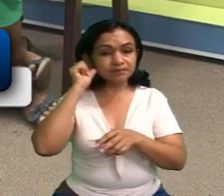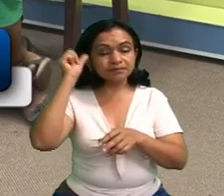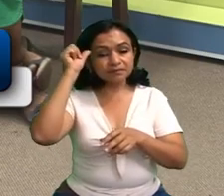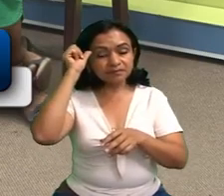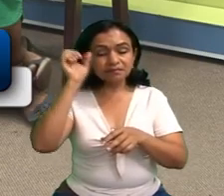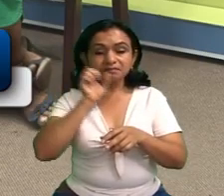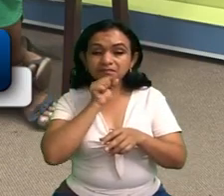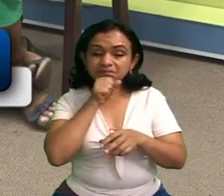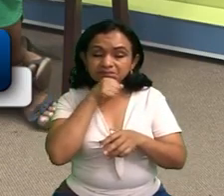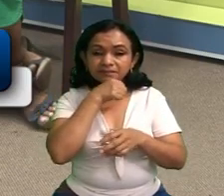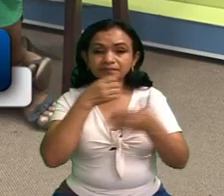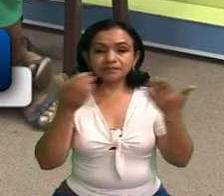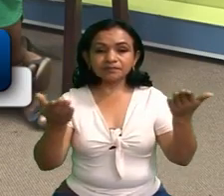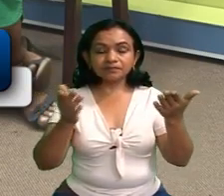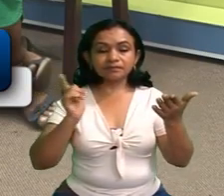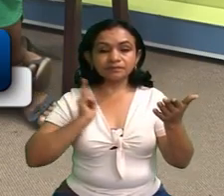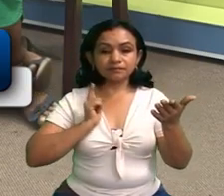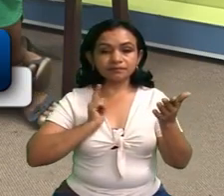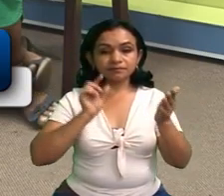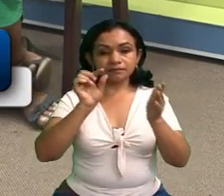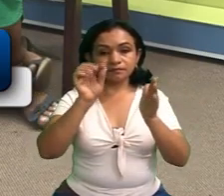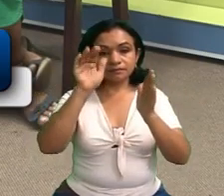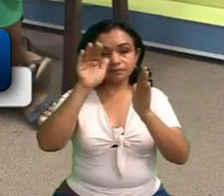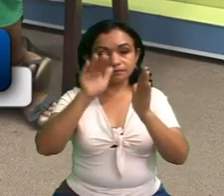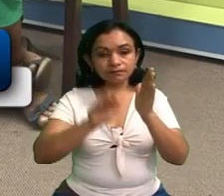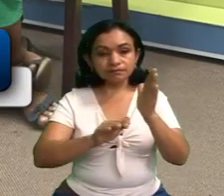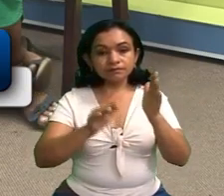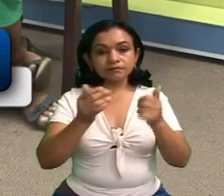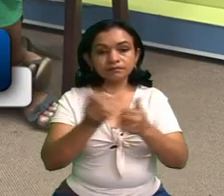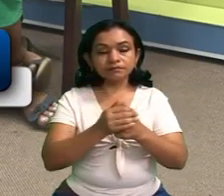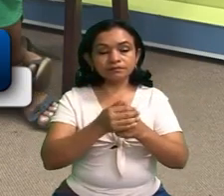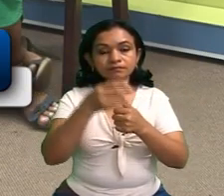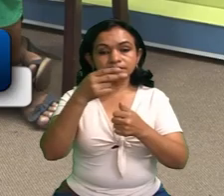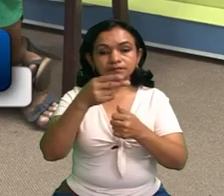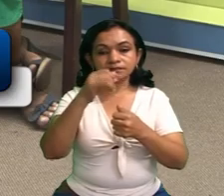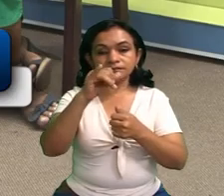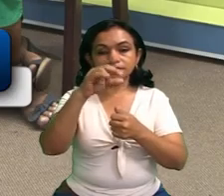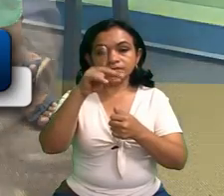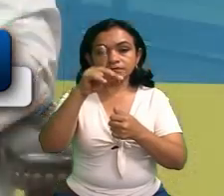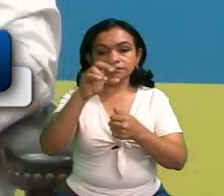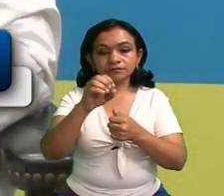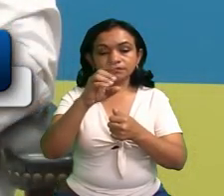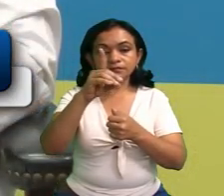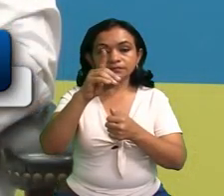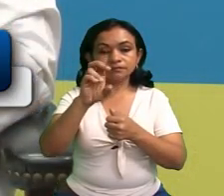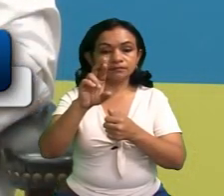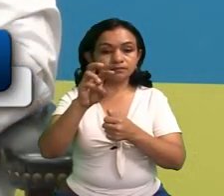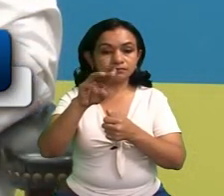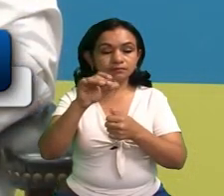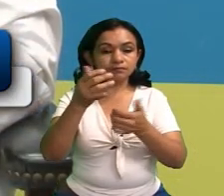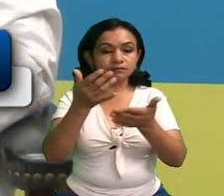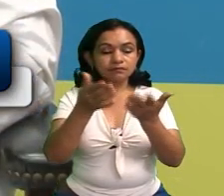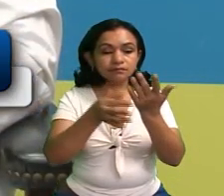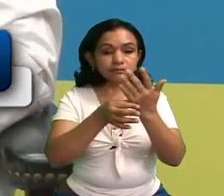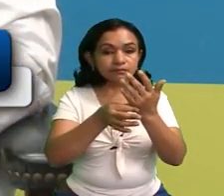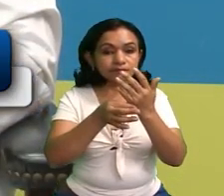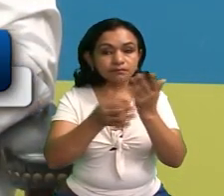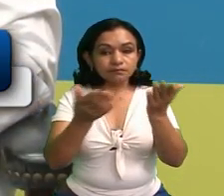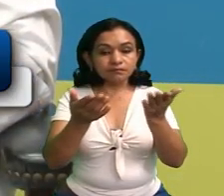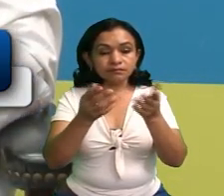mayor? Hay una disminución precisamente de la hipodermis, entonces la piel se vuelve más frágil y hablamos algo que se